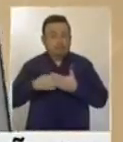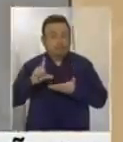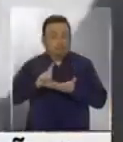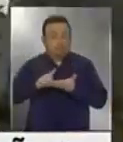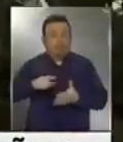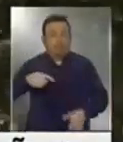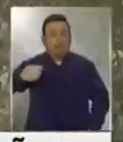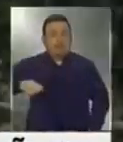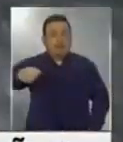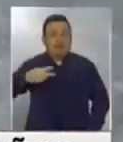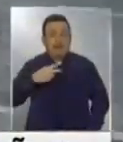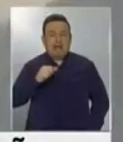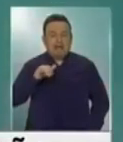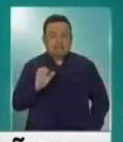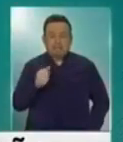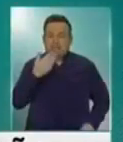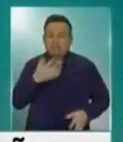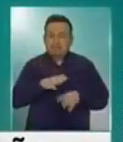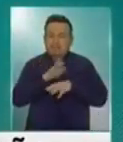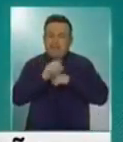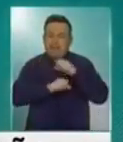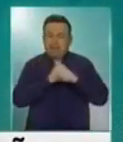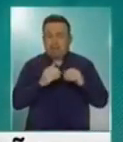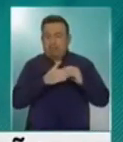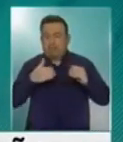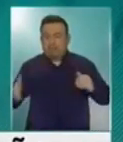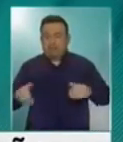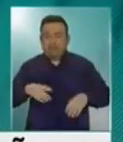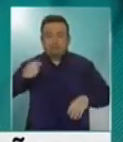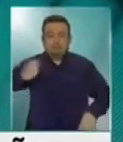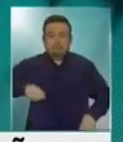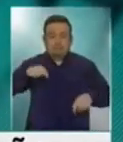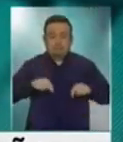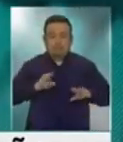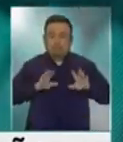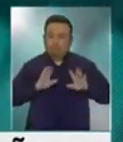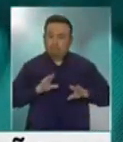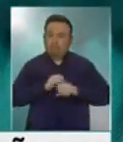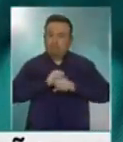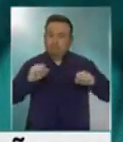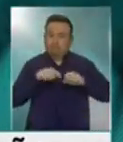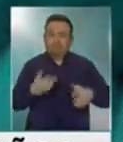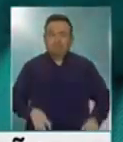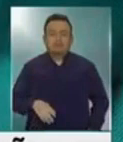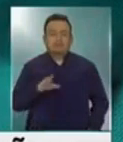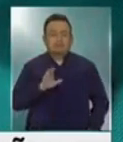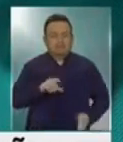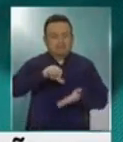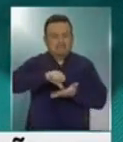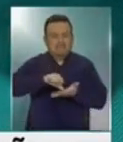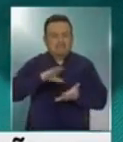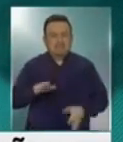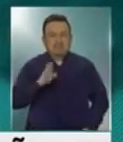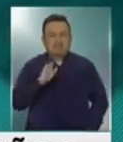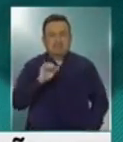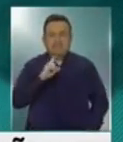les comentaba, encargado de dictar sentencia 15 años después de este potente atentado con coche bomba en pleno centro de